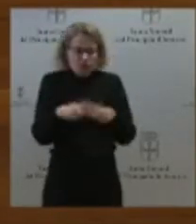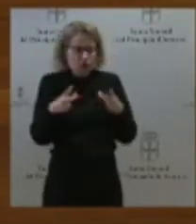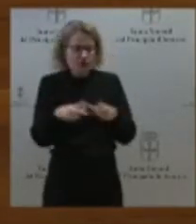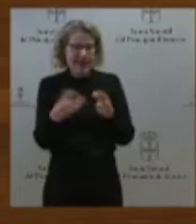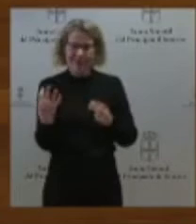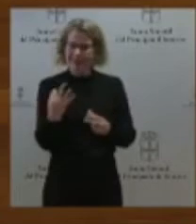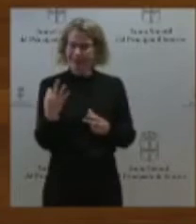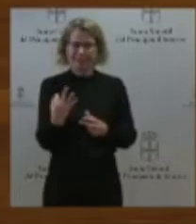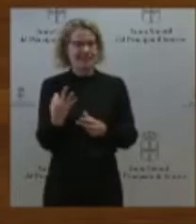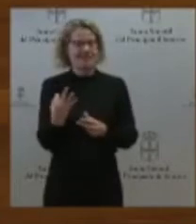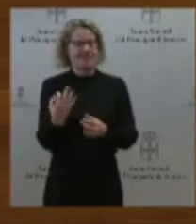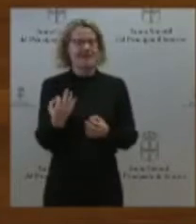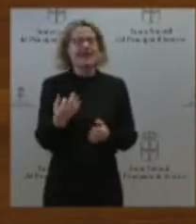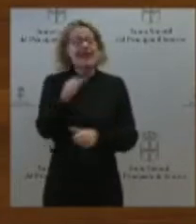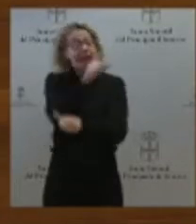futuro.